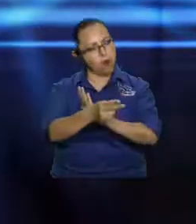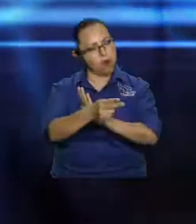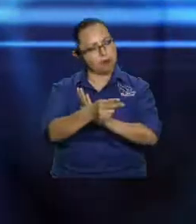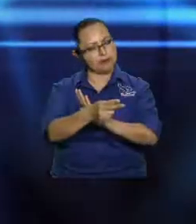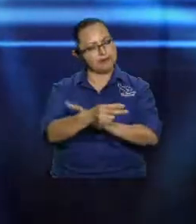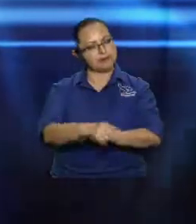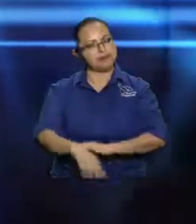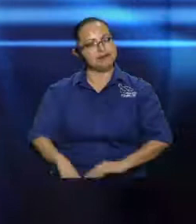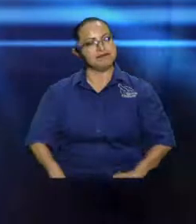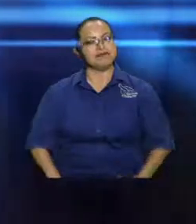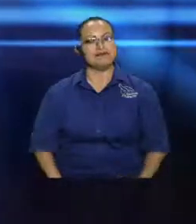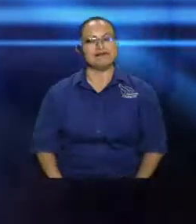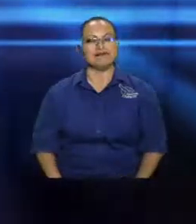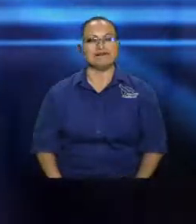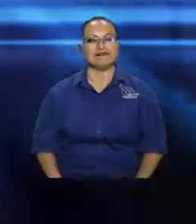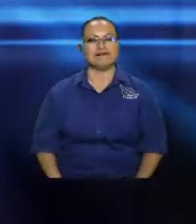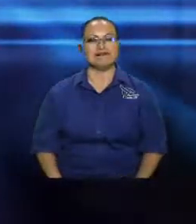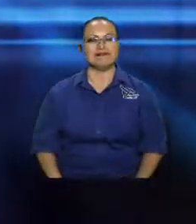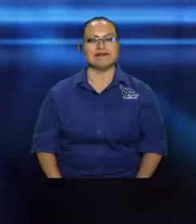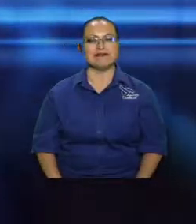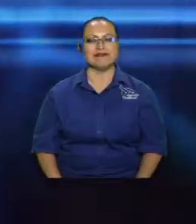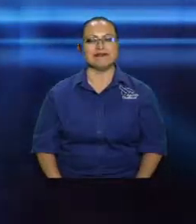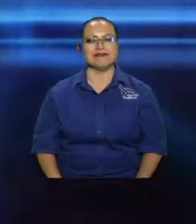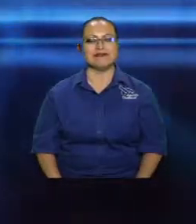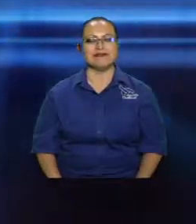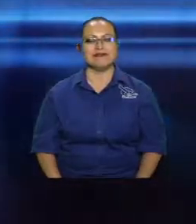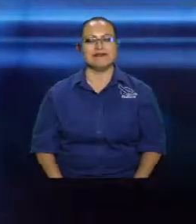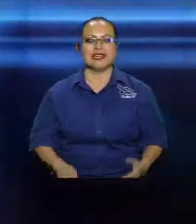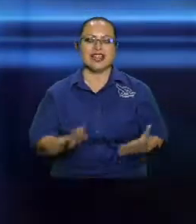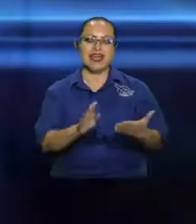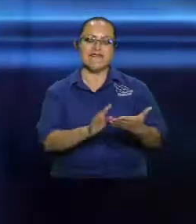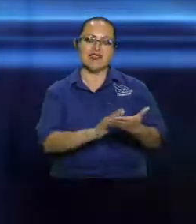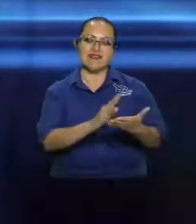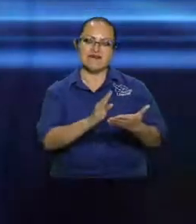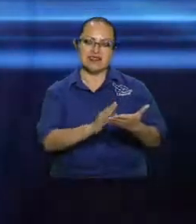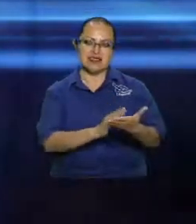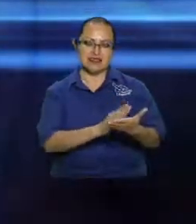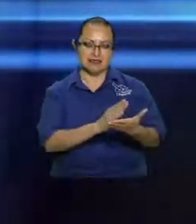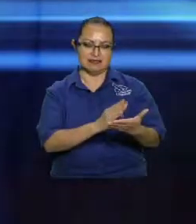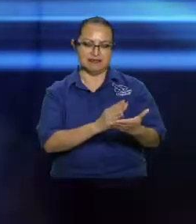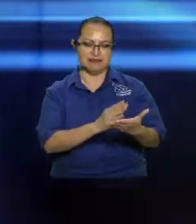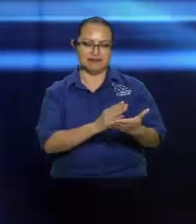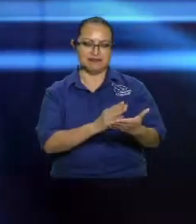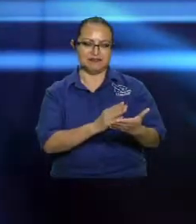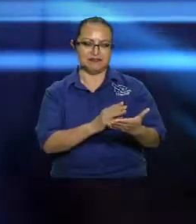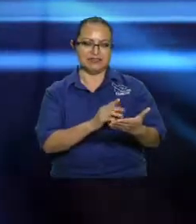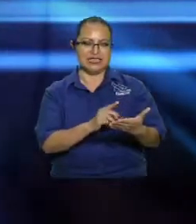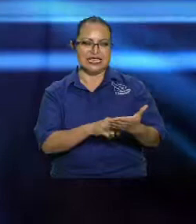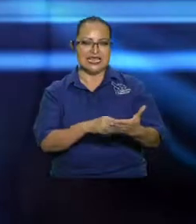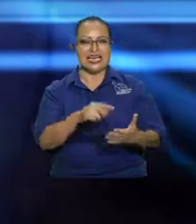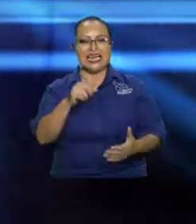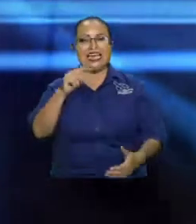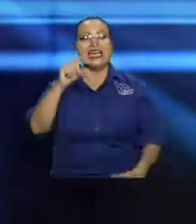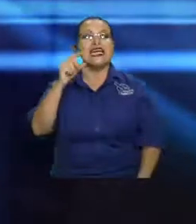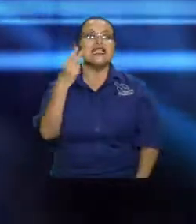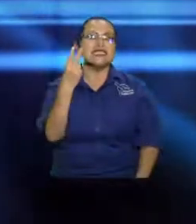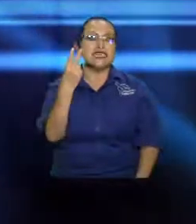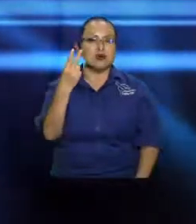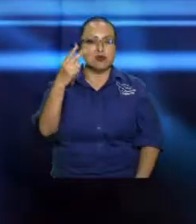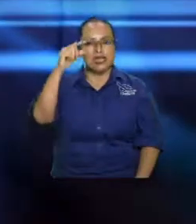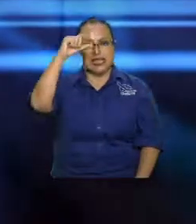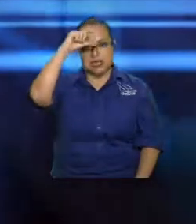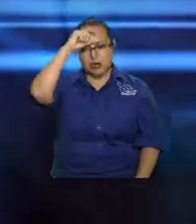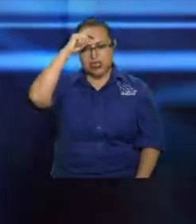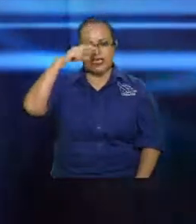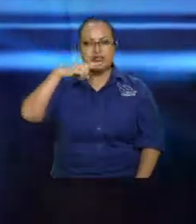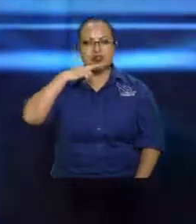un versículo que usted conoce, una actualización de un versículo que usted conoce, creo yo que lo conoce, y que está en